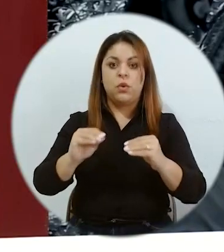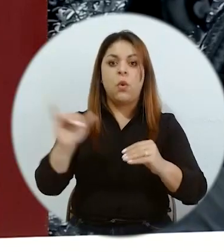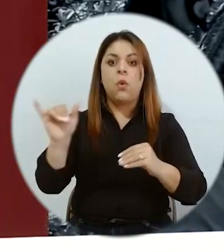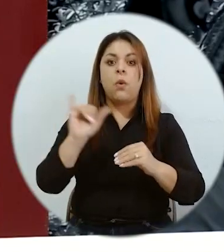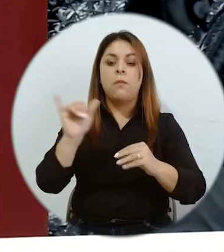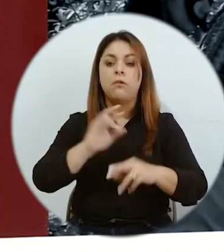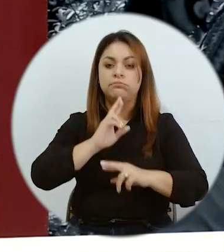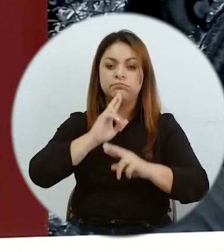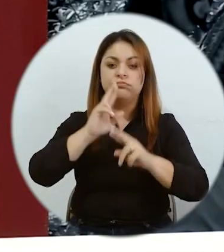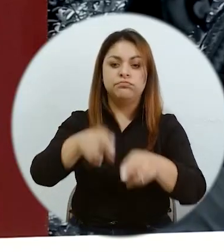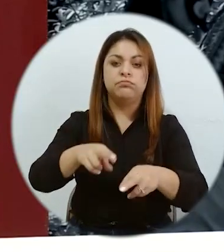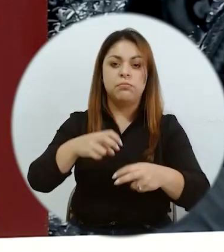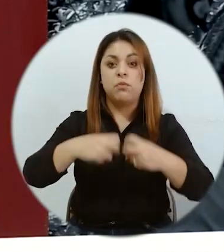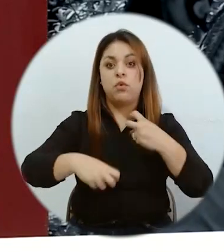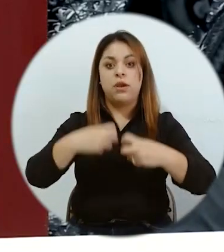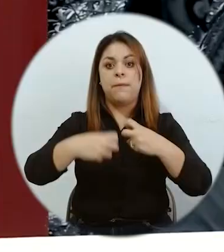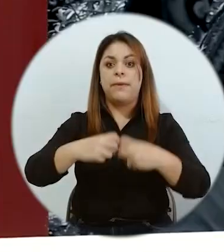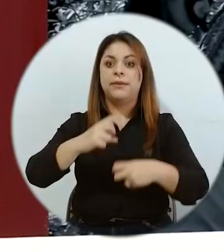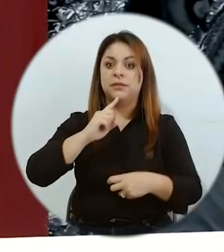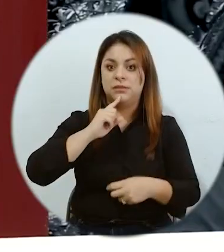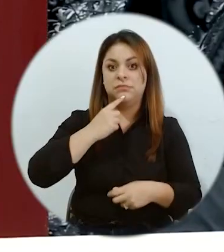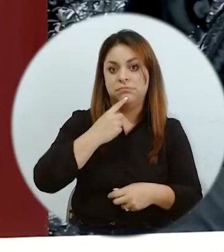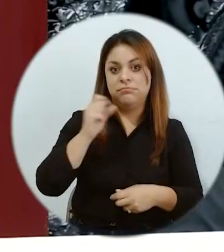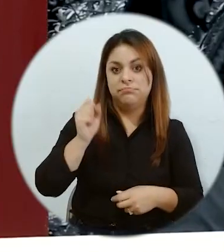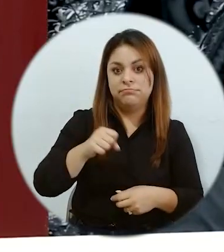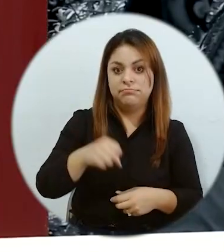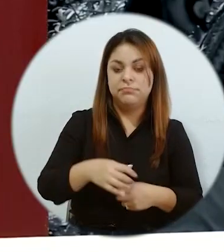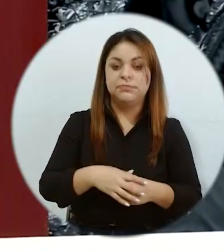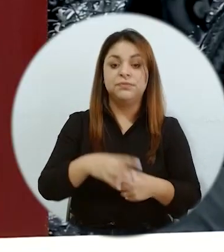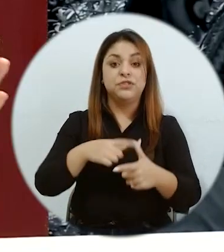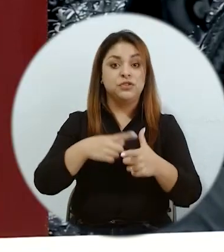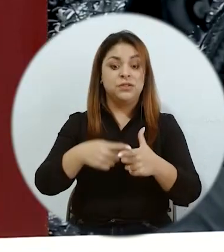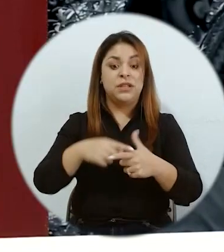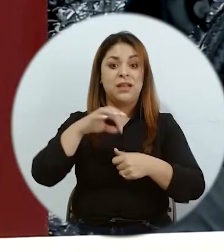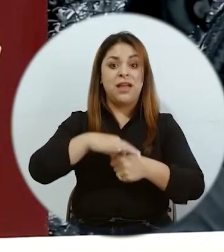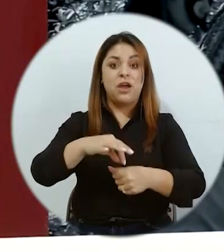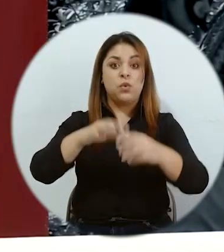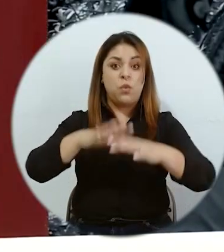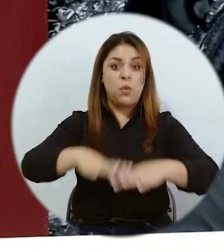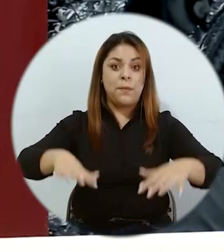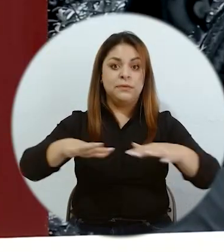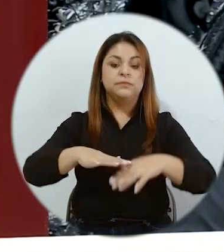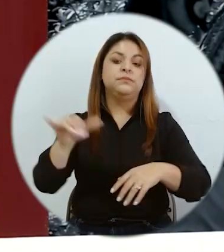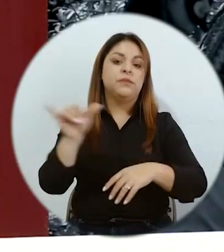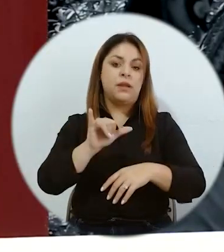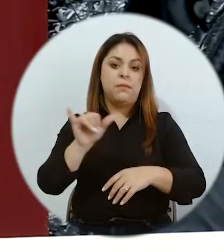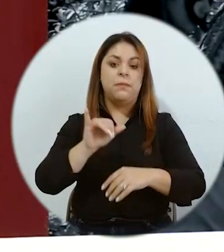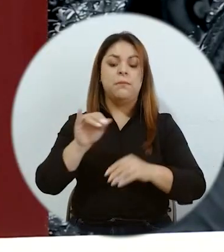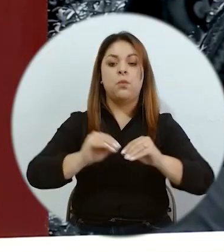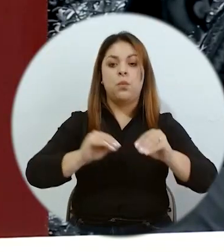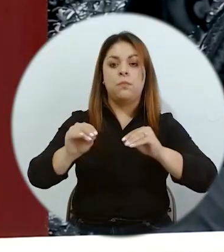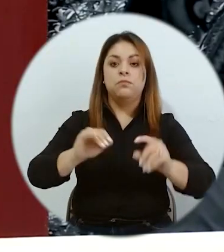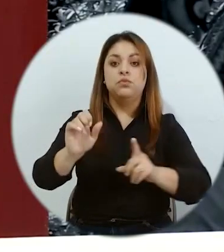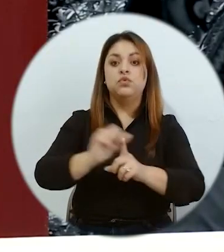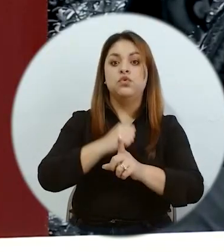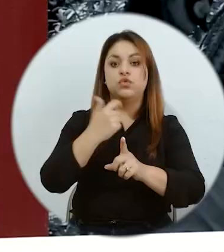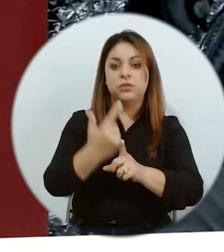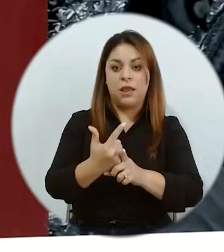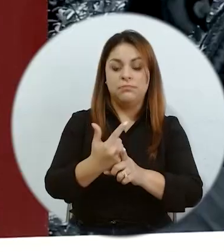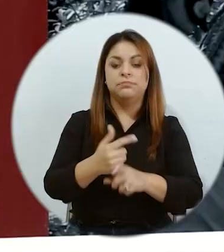respuesta a esta problemática tan seria, ¿no? Sí. Entonces, la agroecología se considera también un movimiento